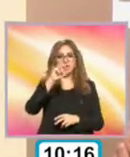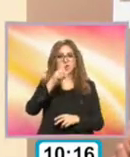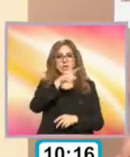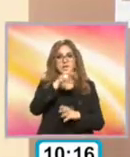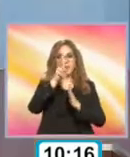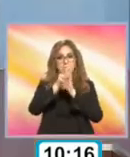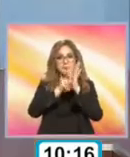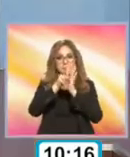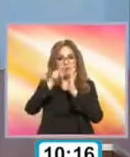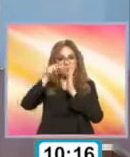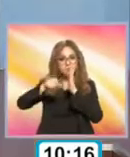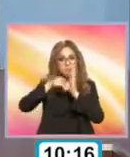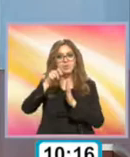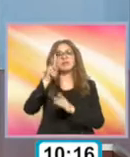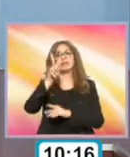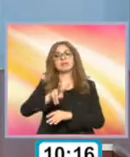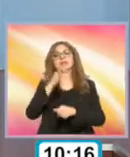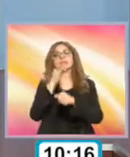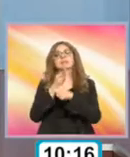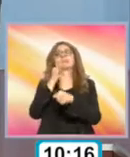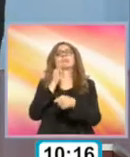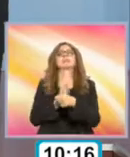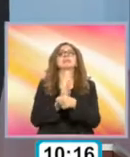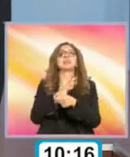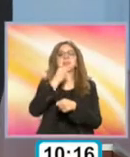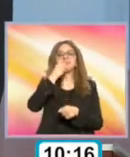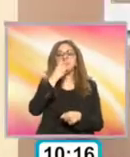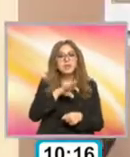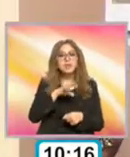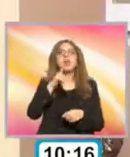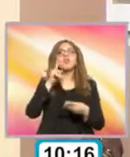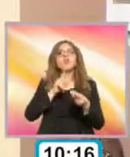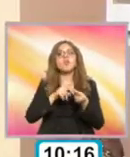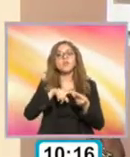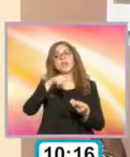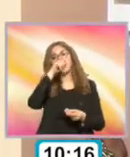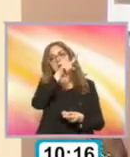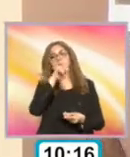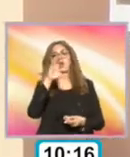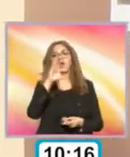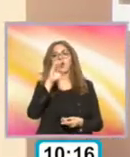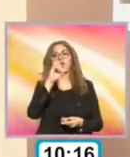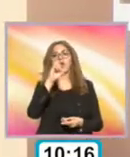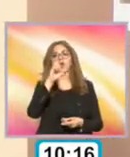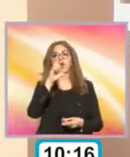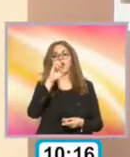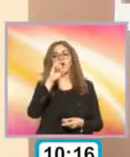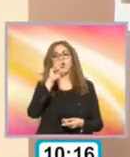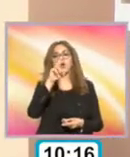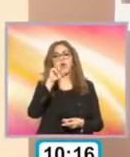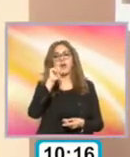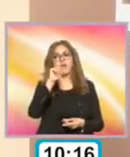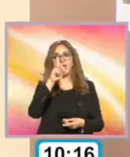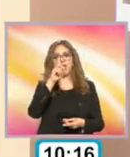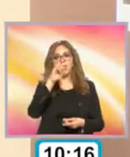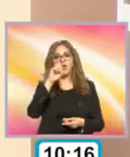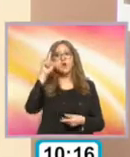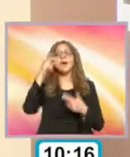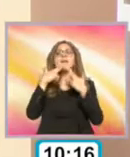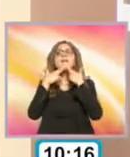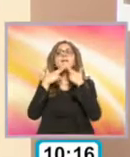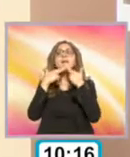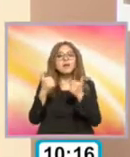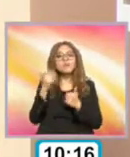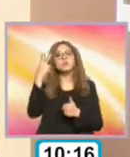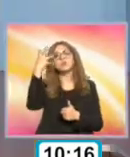de Está esta situación. buenísimo, ya lo viste, está genial. Y bueno, ese lo grabamos de hecho allá en Colorado, Ajá. en Booking a Ranch, que es un rancho